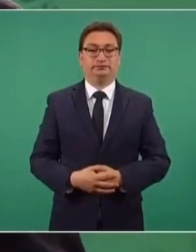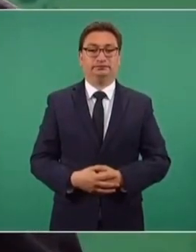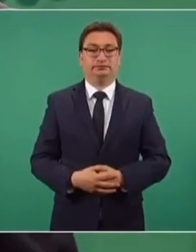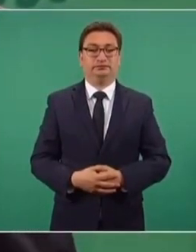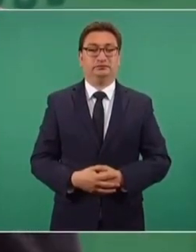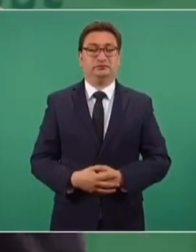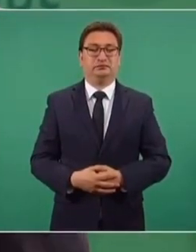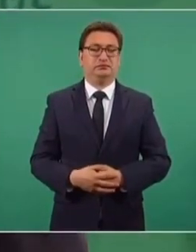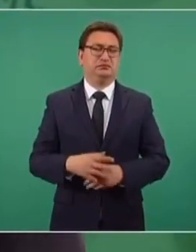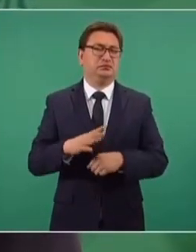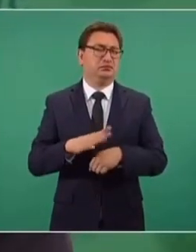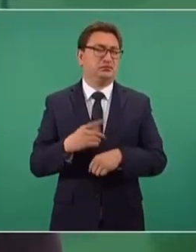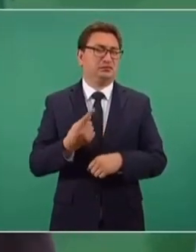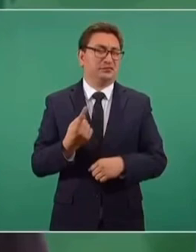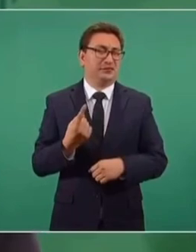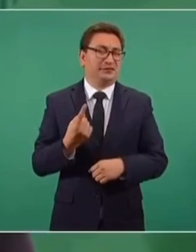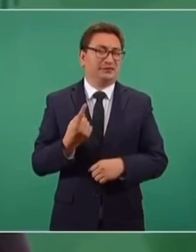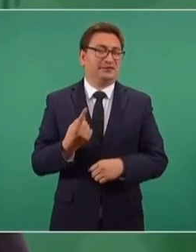porque